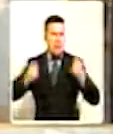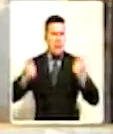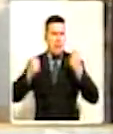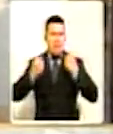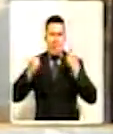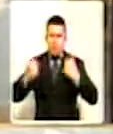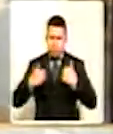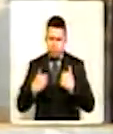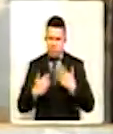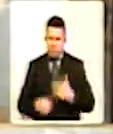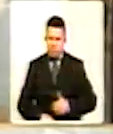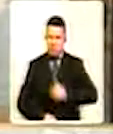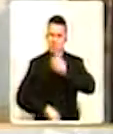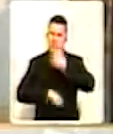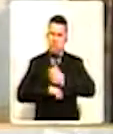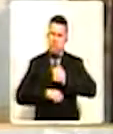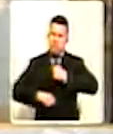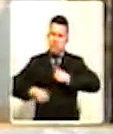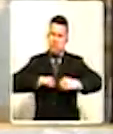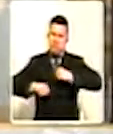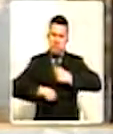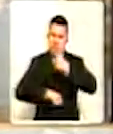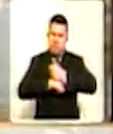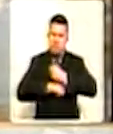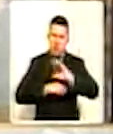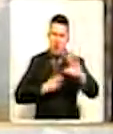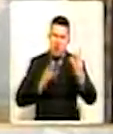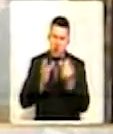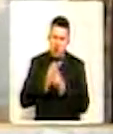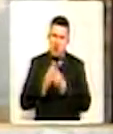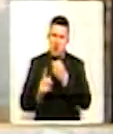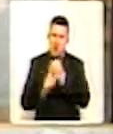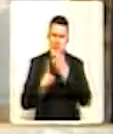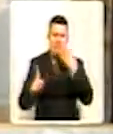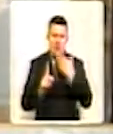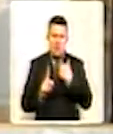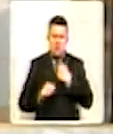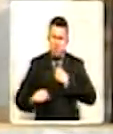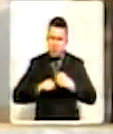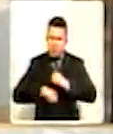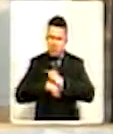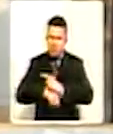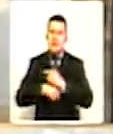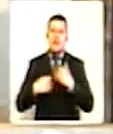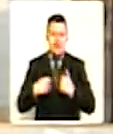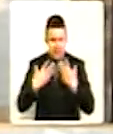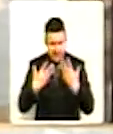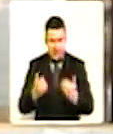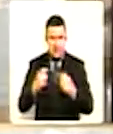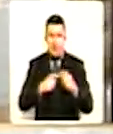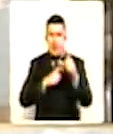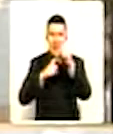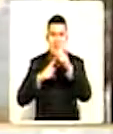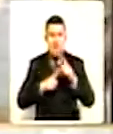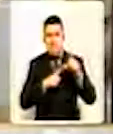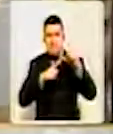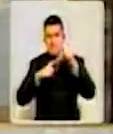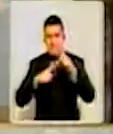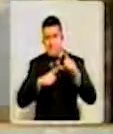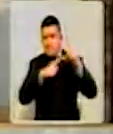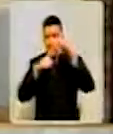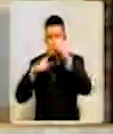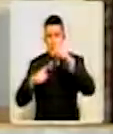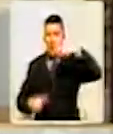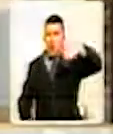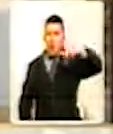de una gestión gerencial, integral, de impacto y eficiente. La